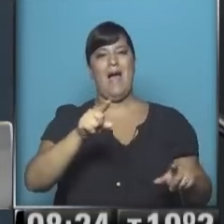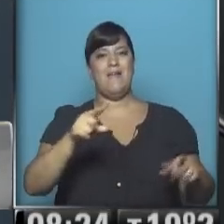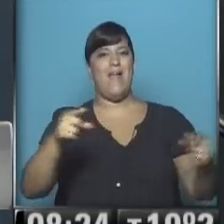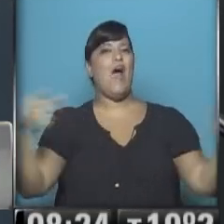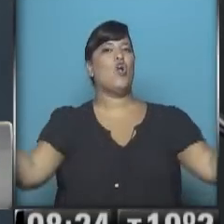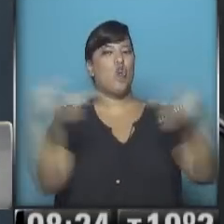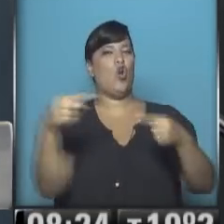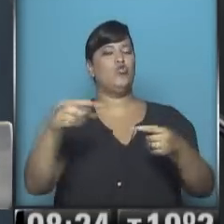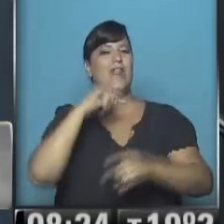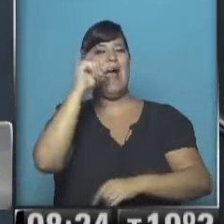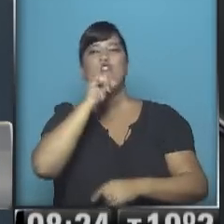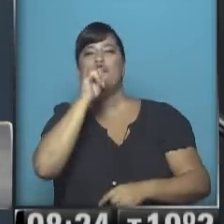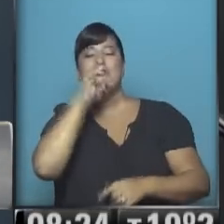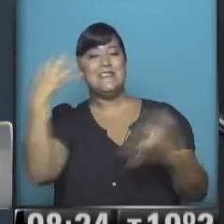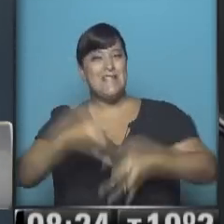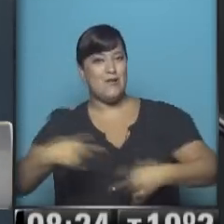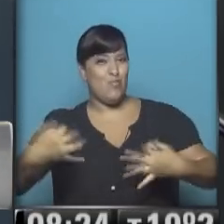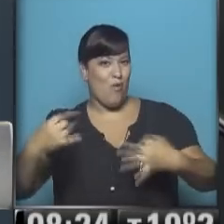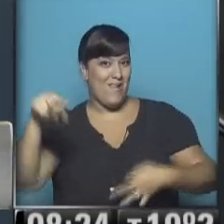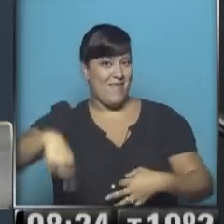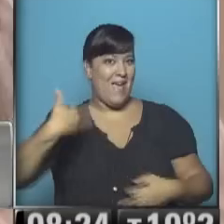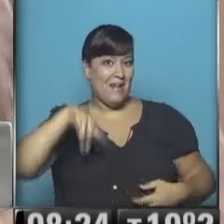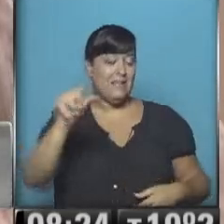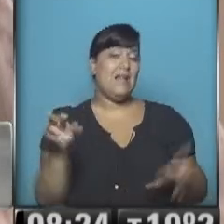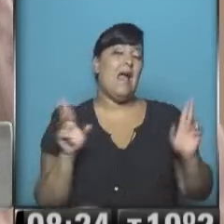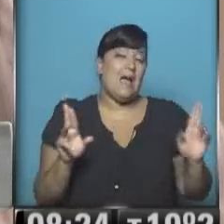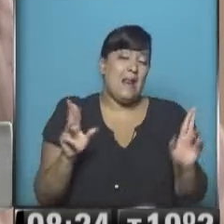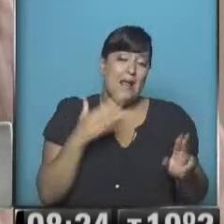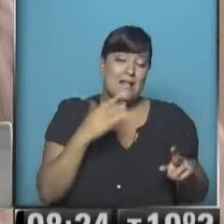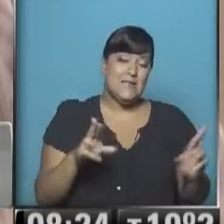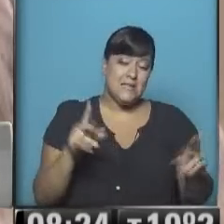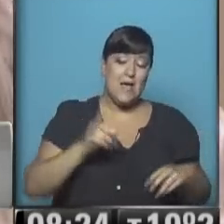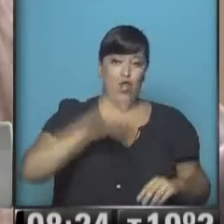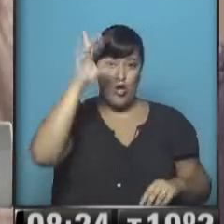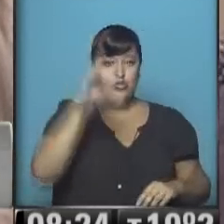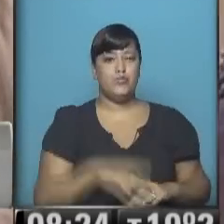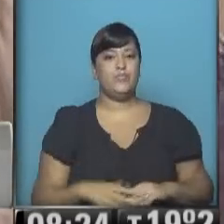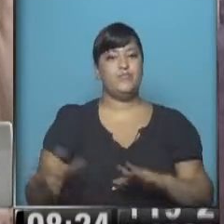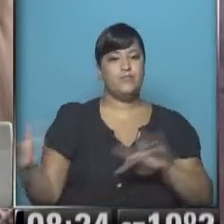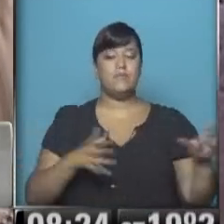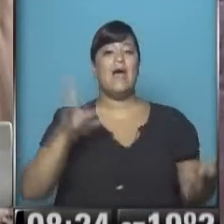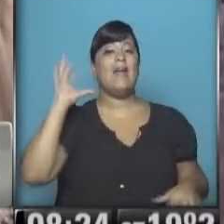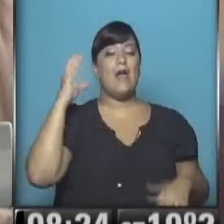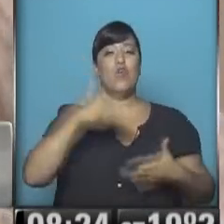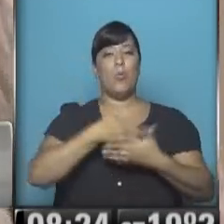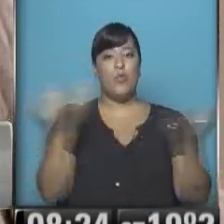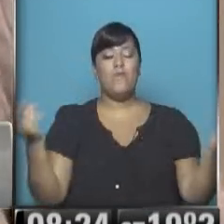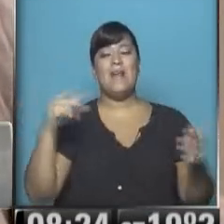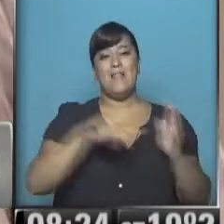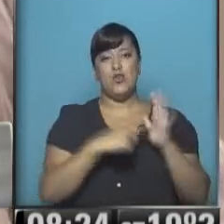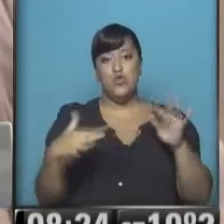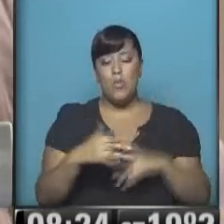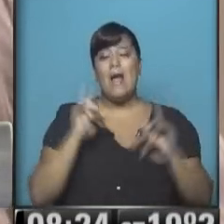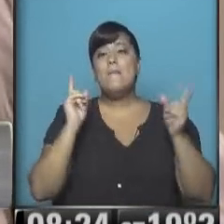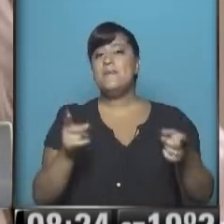gracias a Dios está instrumentando en Argentina sí ministro Juan zapiola de la radio pública de la ciudad en el mismo